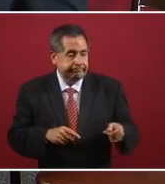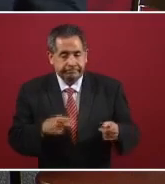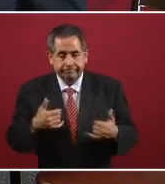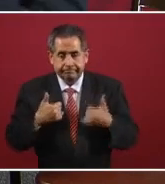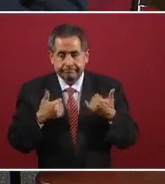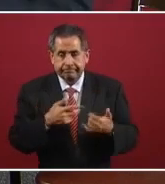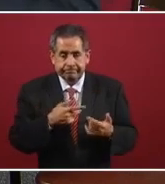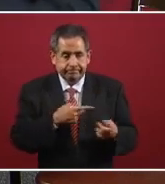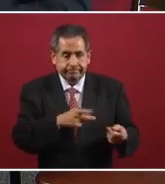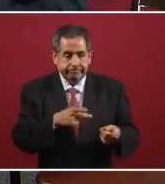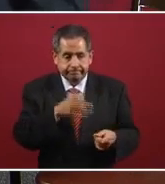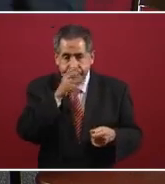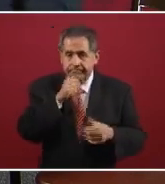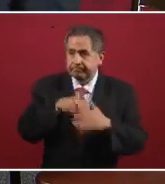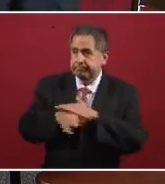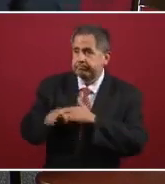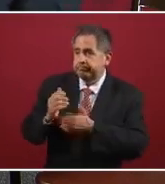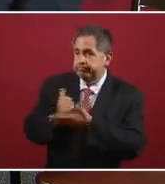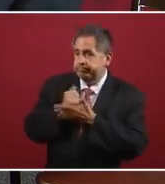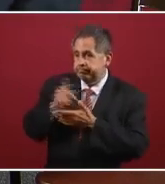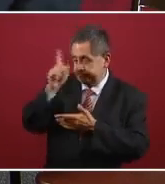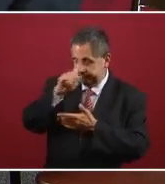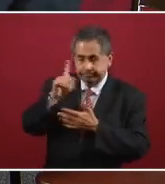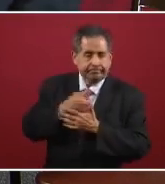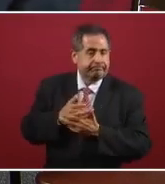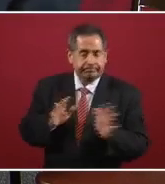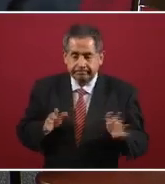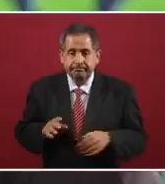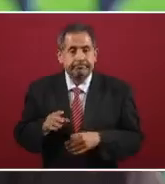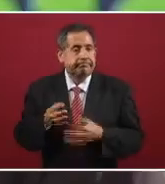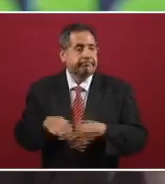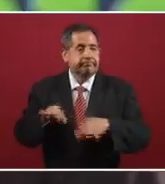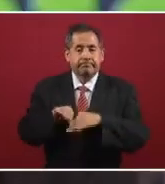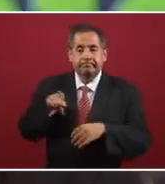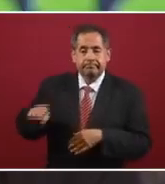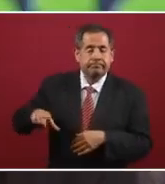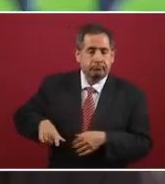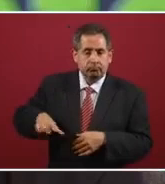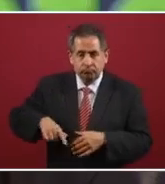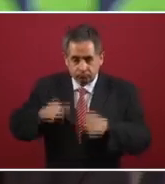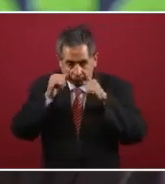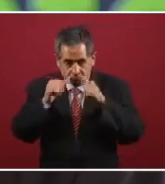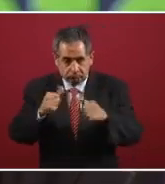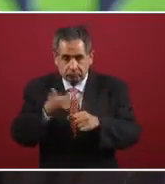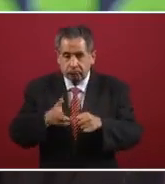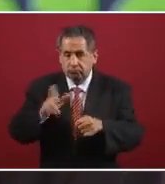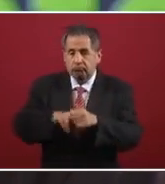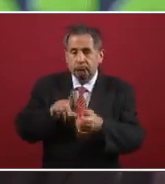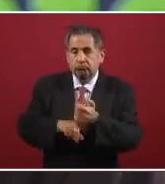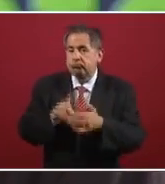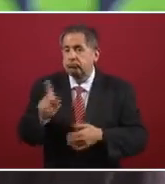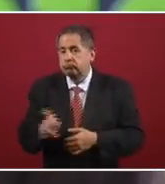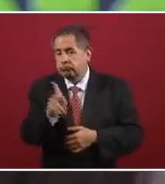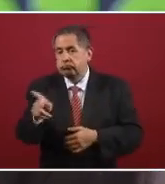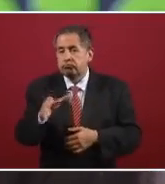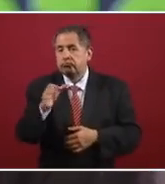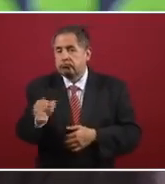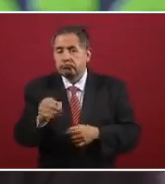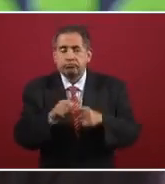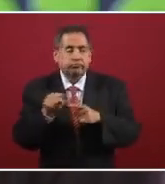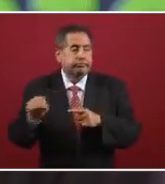pues no tienen acceso. La idea es fortalecer las capacidades institucionales para que las clínicas rurales, para que los